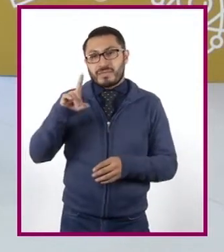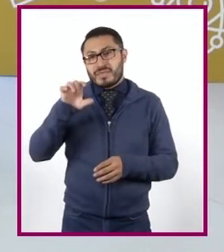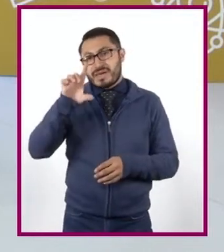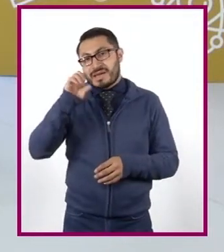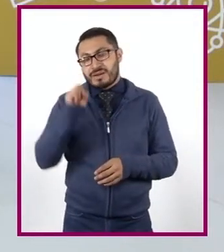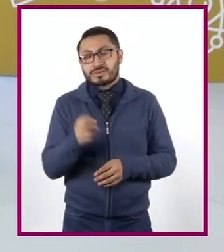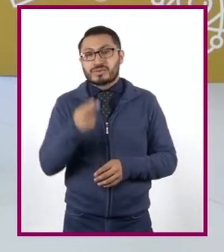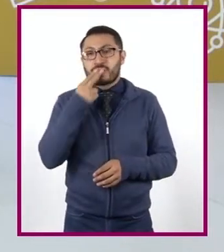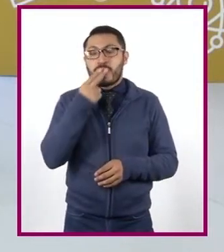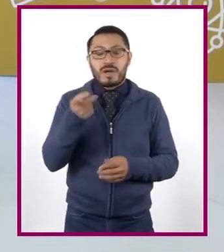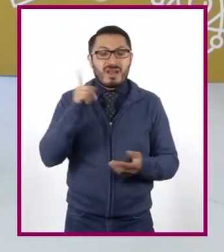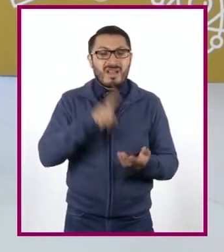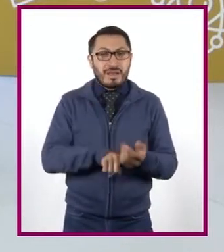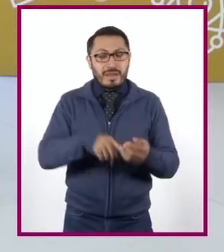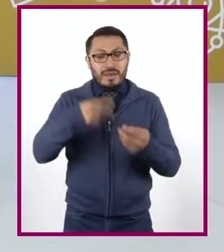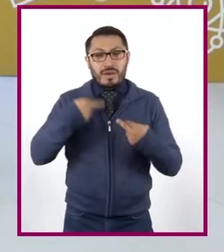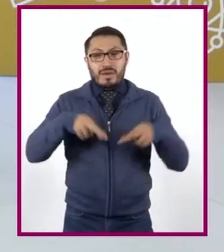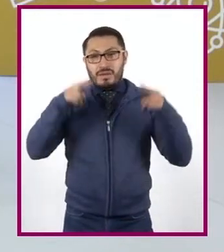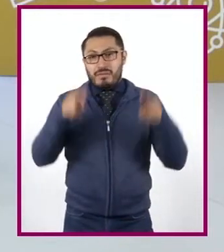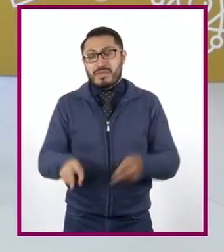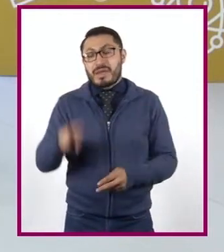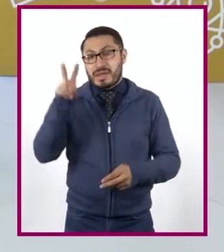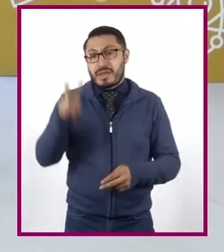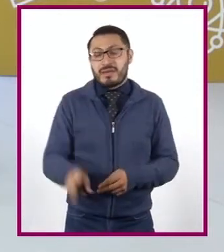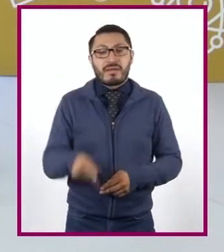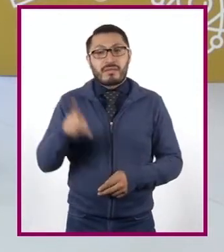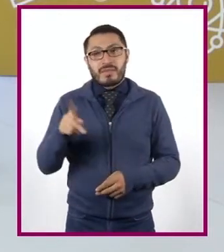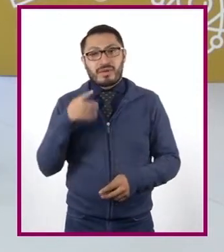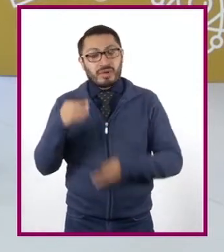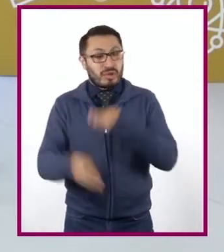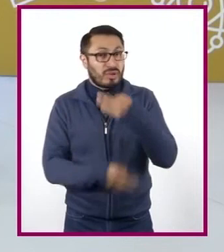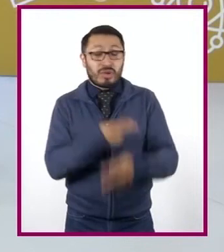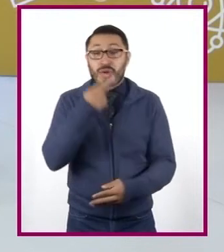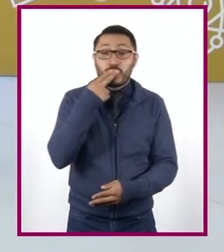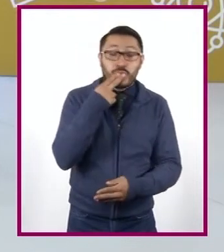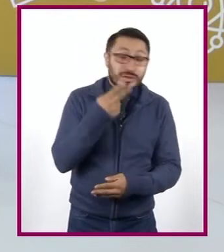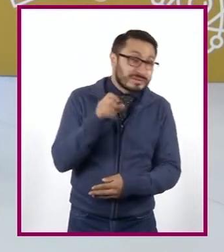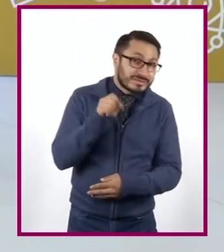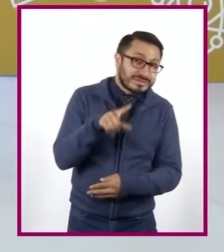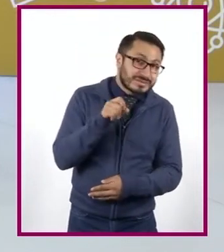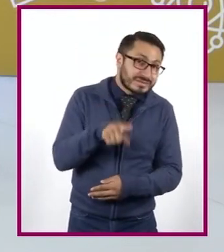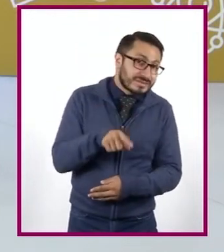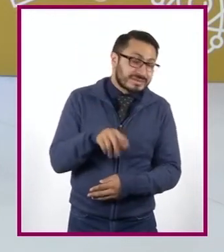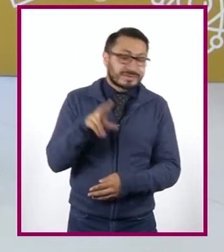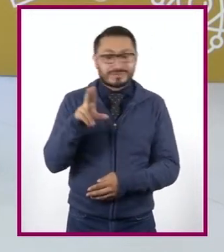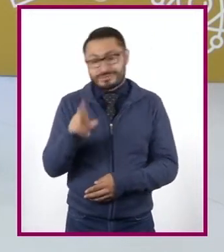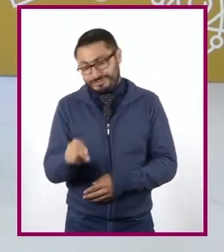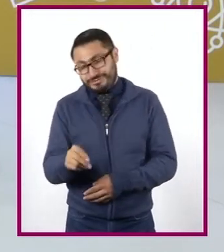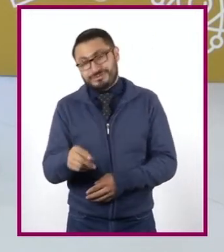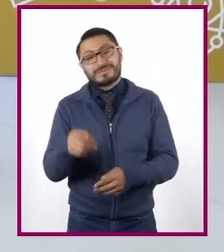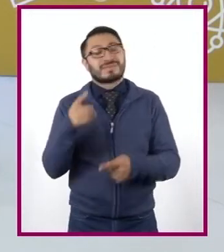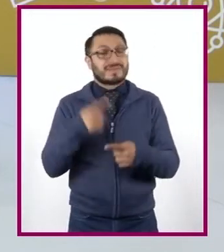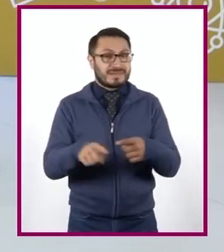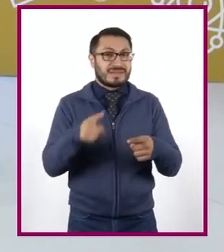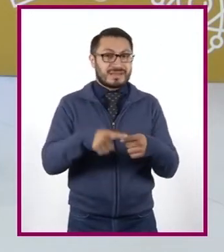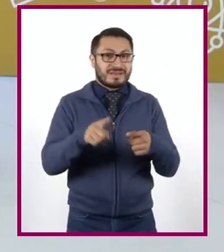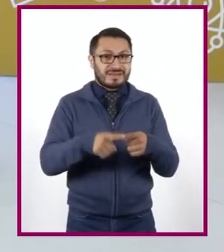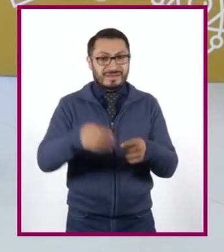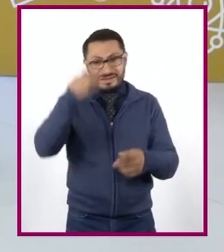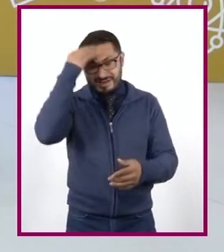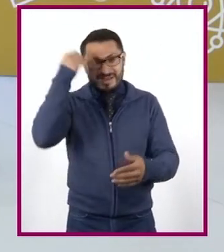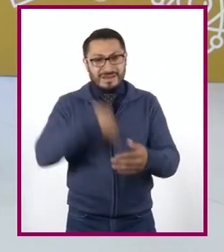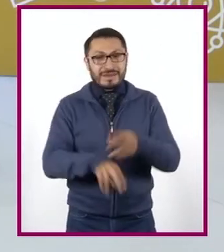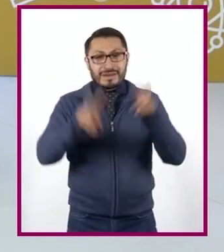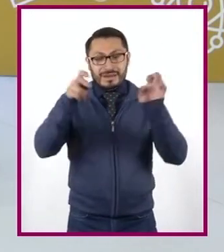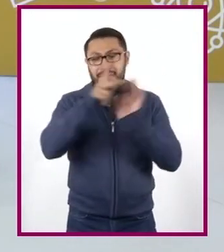para representar la realidad, pero no todos los modelos son útiles para representar lo mismo. Para ampliar la comprensión del tema, los invito